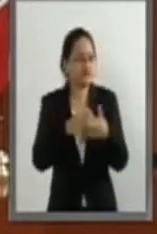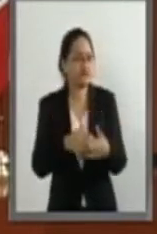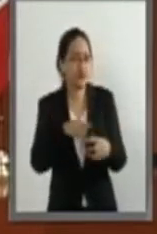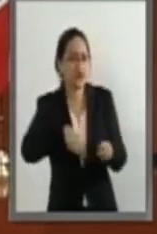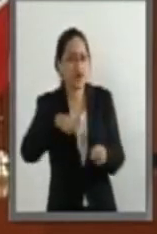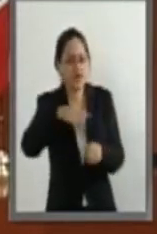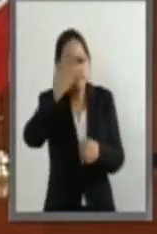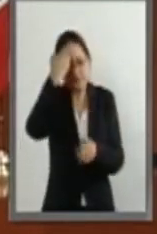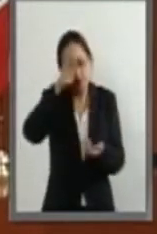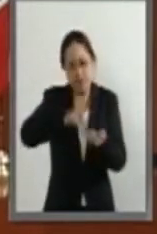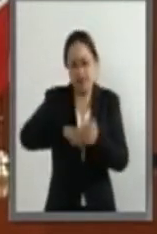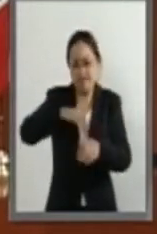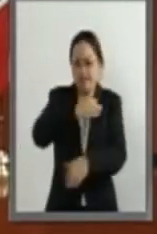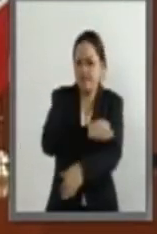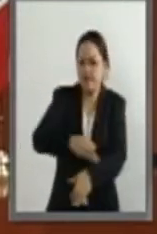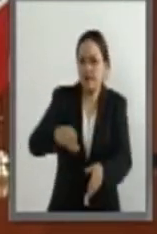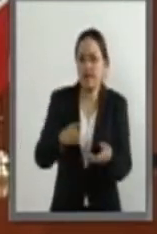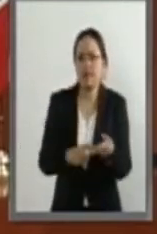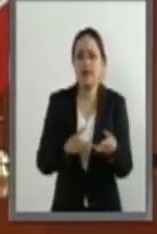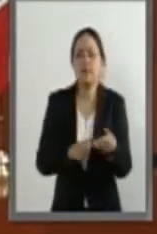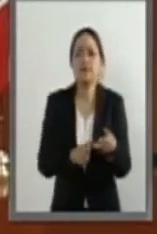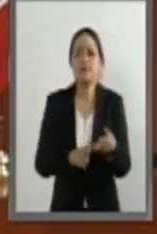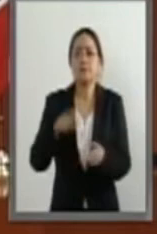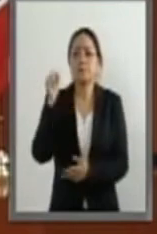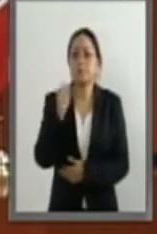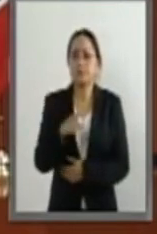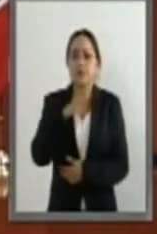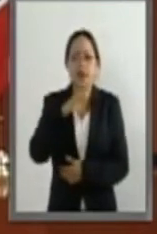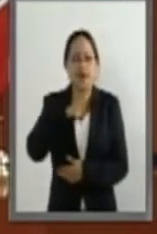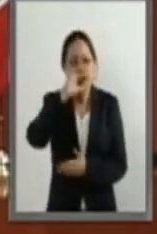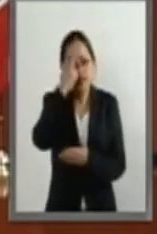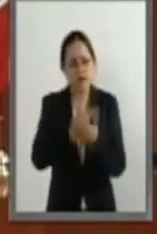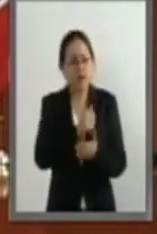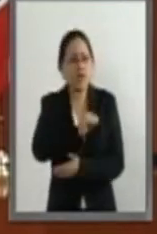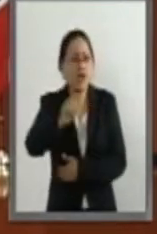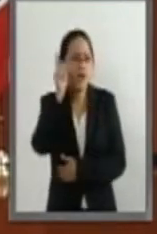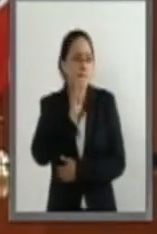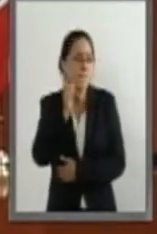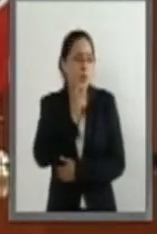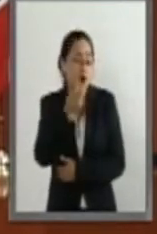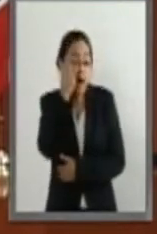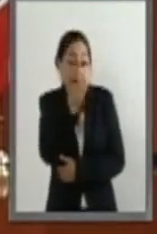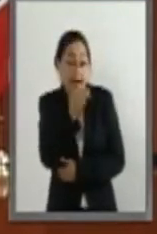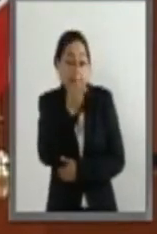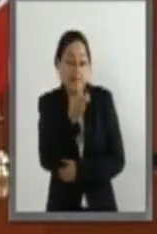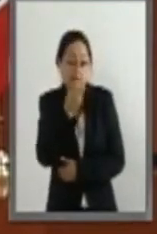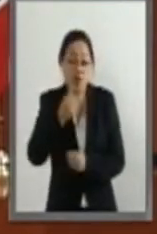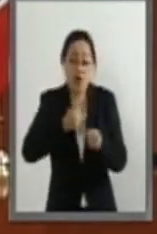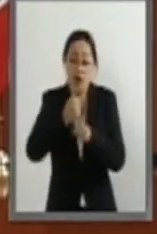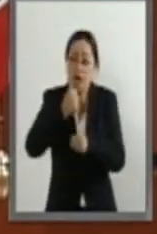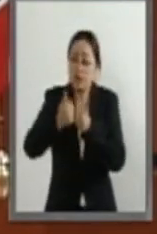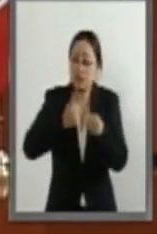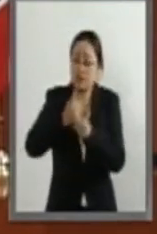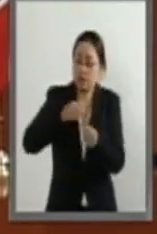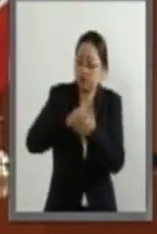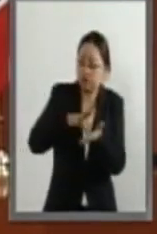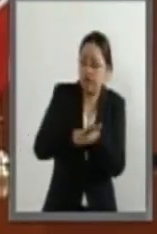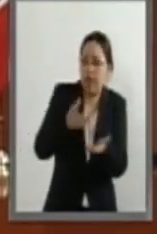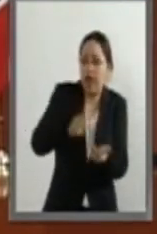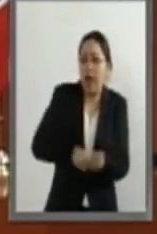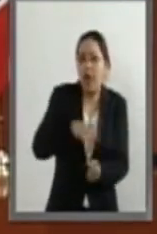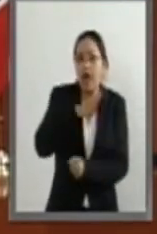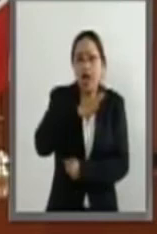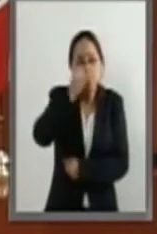experiencia intrafamiliar. La violencia contra la mujer es un caldo de cultivo histórico que se encuentra arraigado incluso